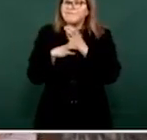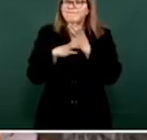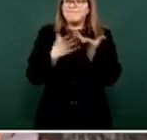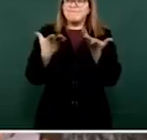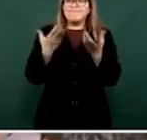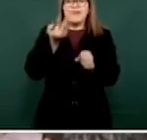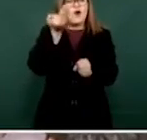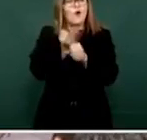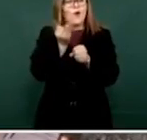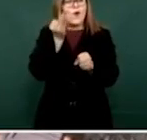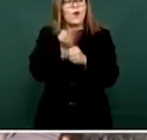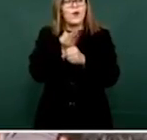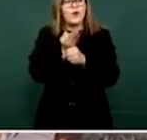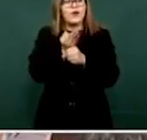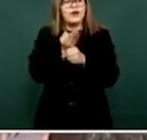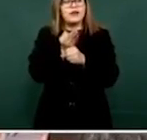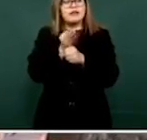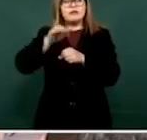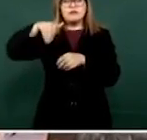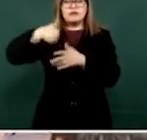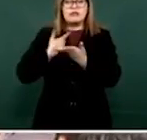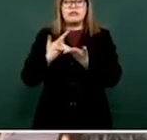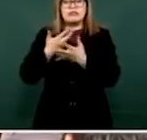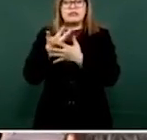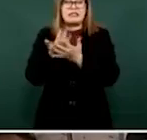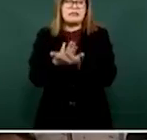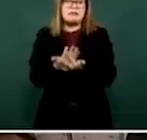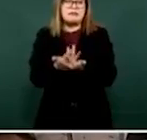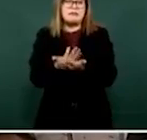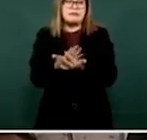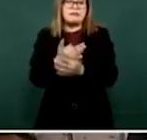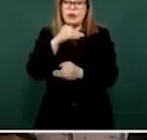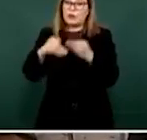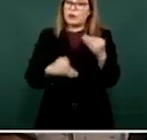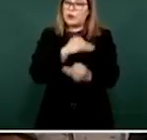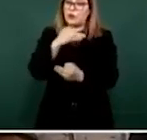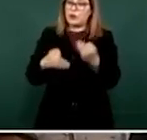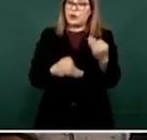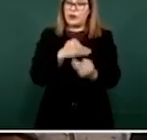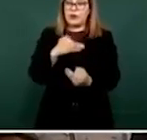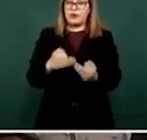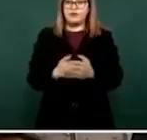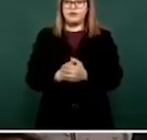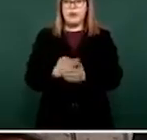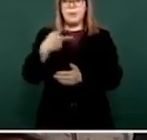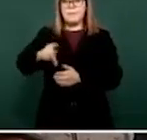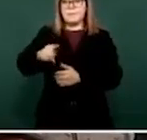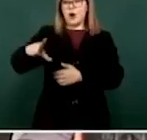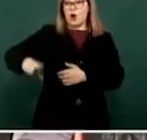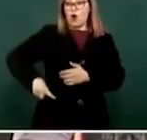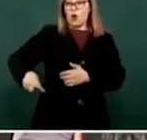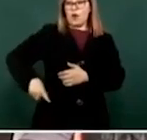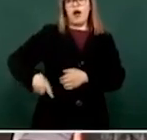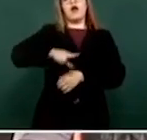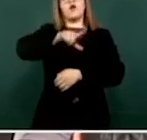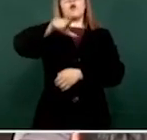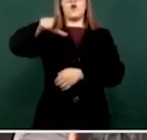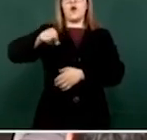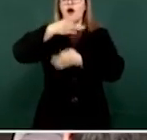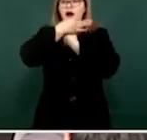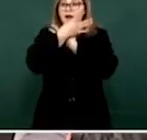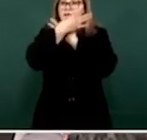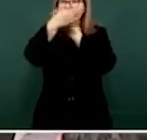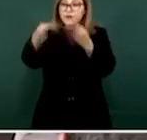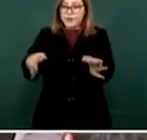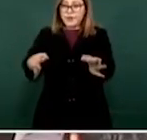reservaron hasta tener todos los elementos. Pero el gobernador en su momento va a informarles,